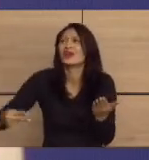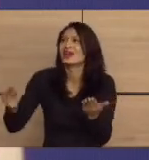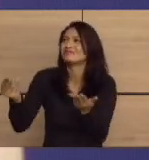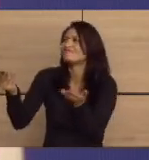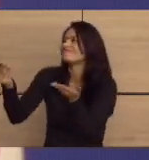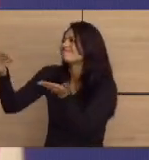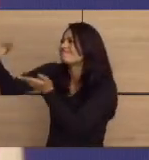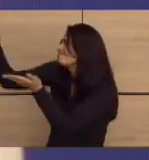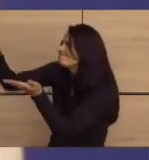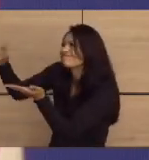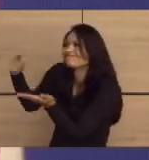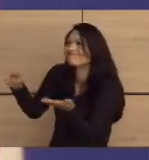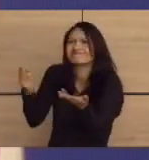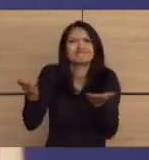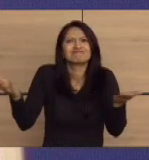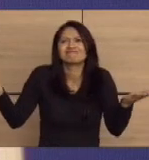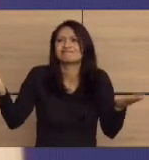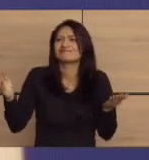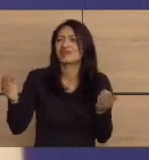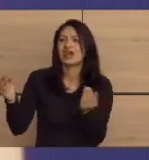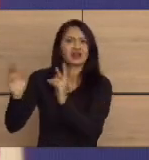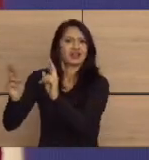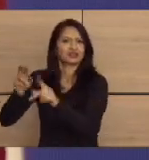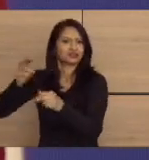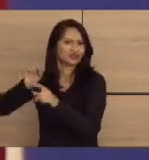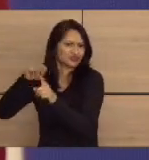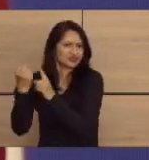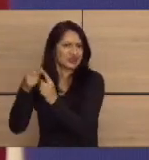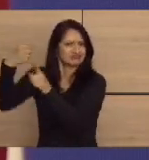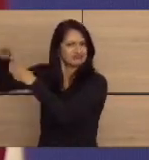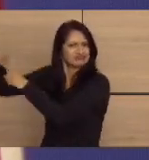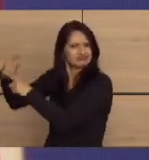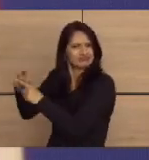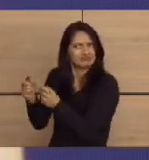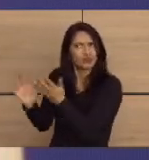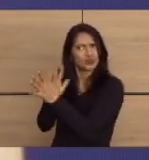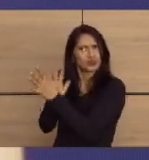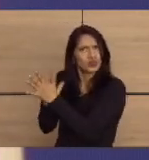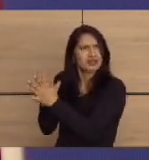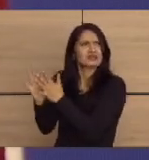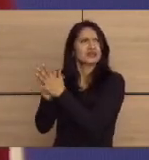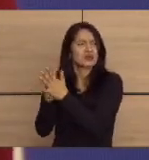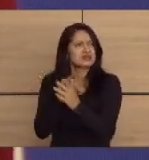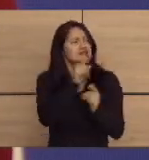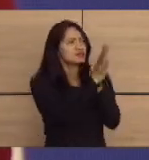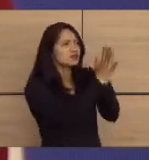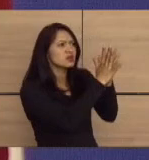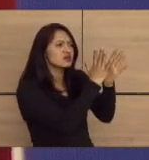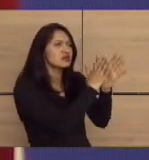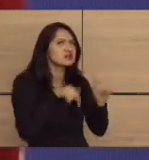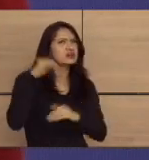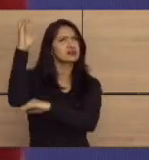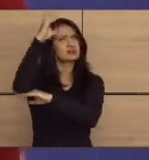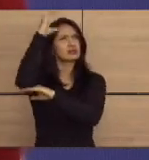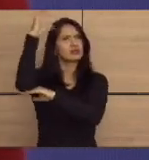por supuesto, las relaciones sociales, que es lo que más tenemos que historizar, cómo se construyó el país, pero